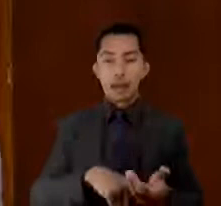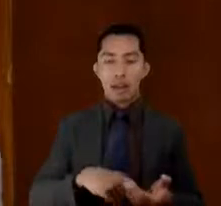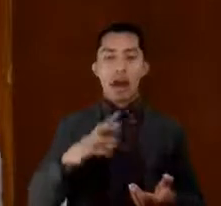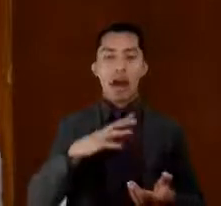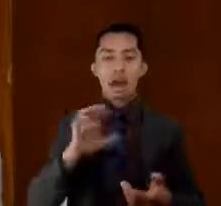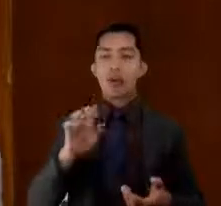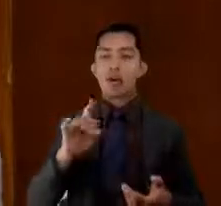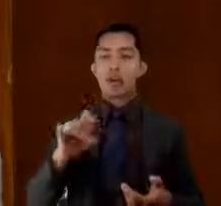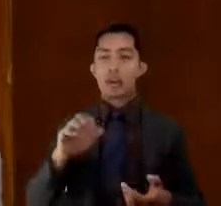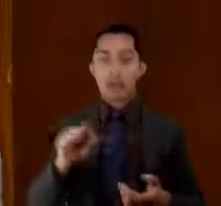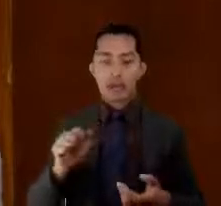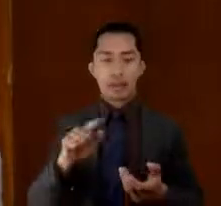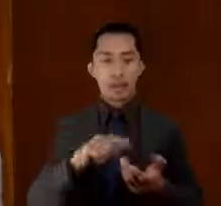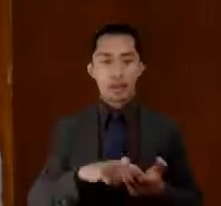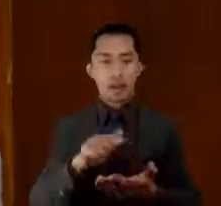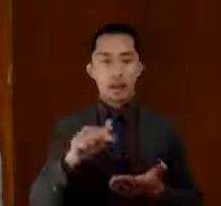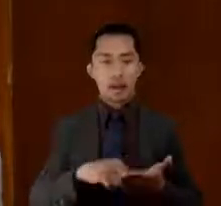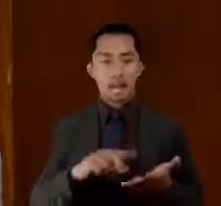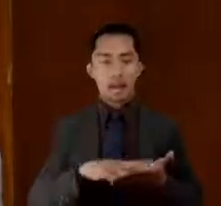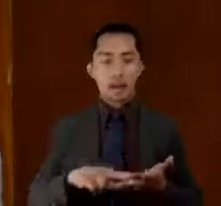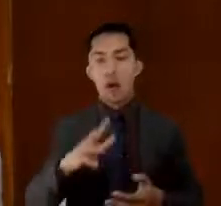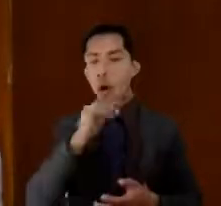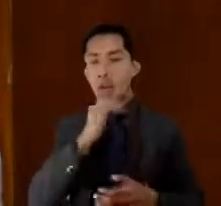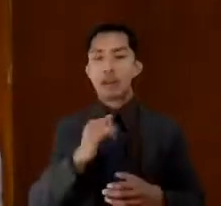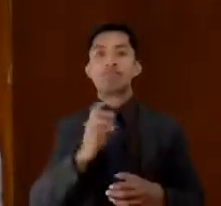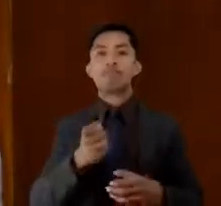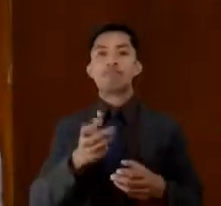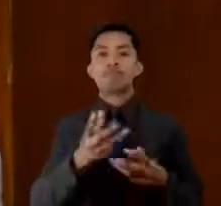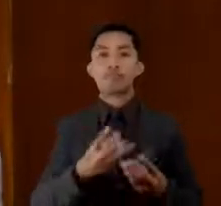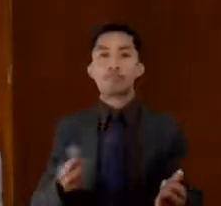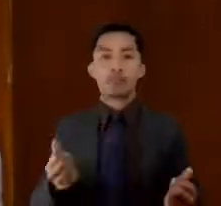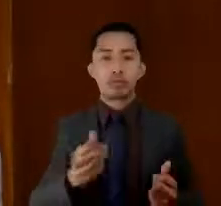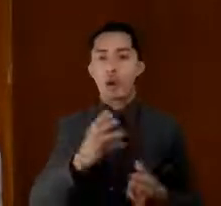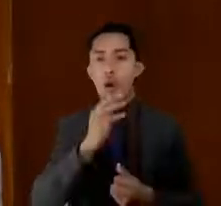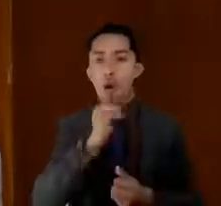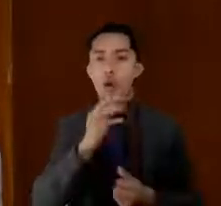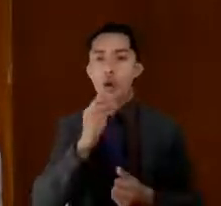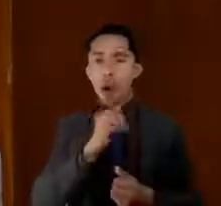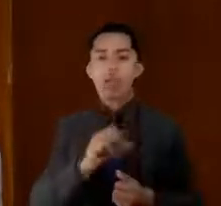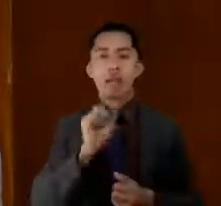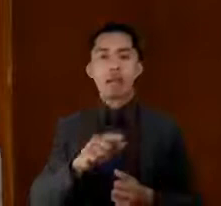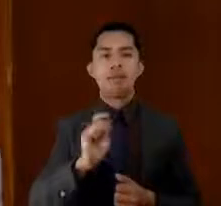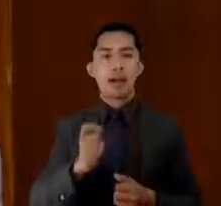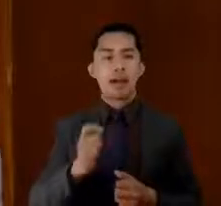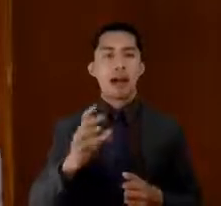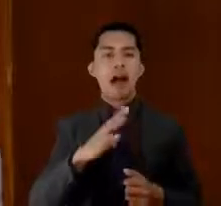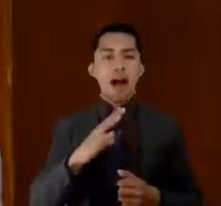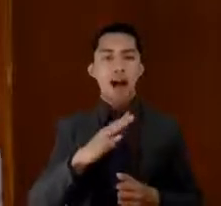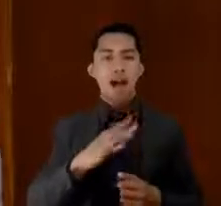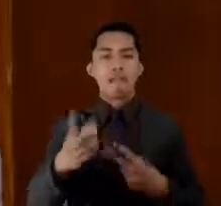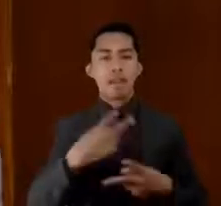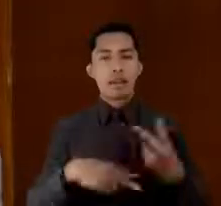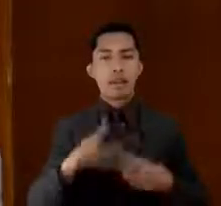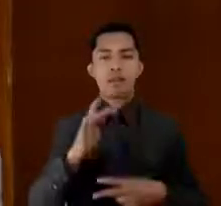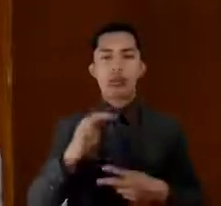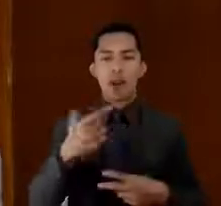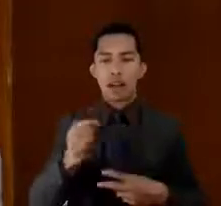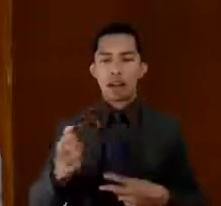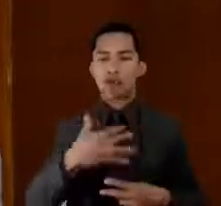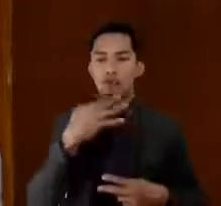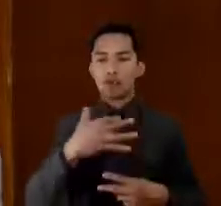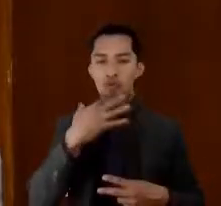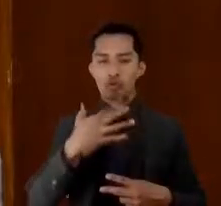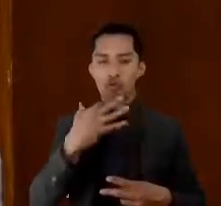ecológicas que le es imposible resolver por sí mismo. Además, son causa de la emisión de biogases contaminantes,